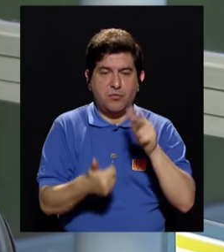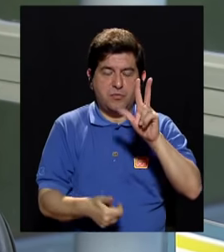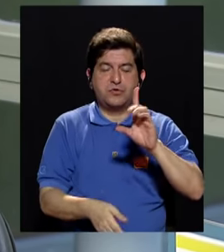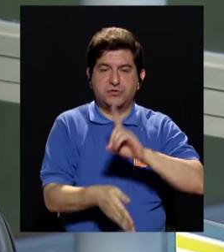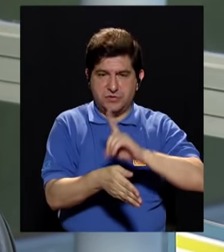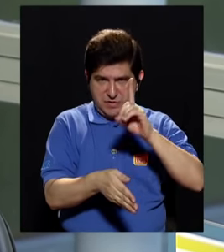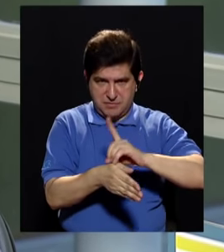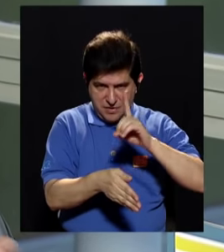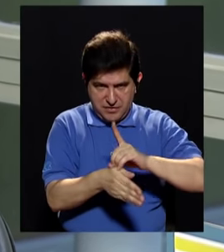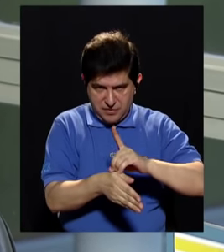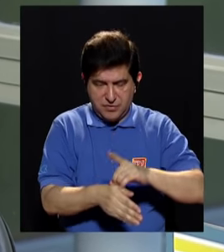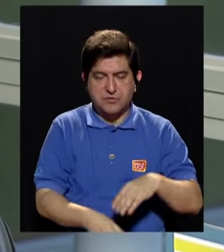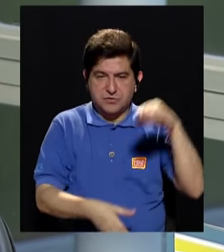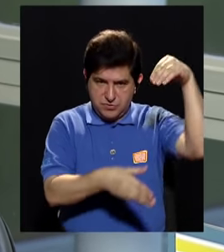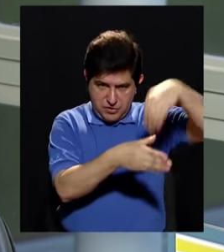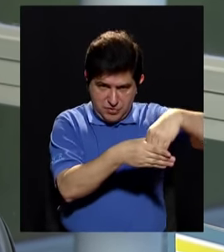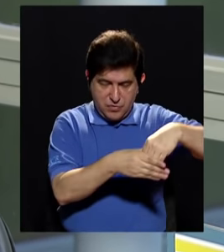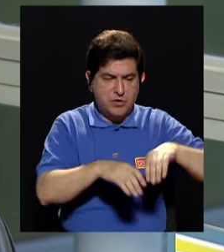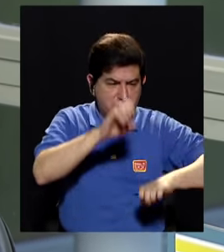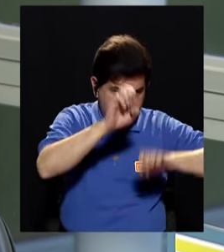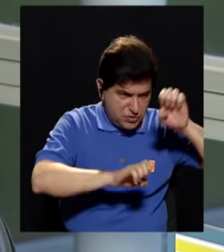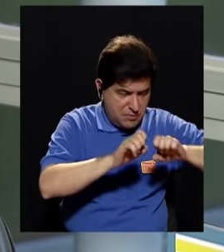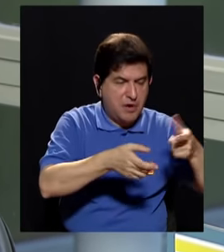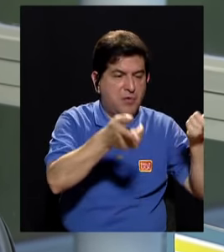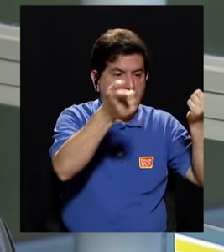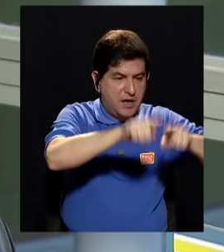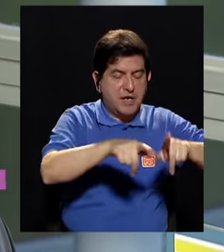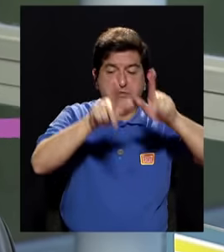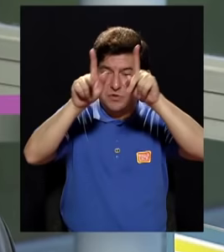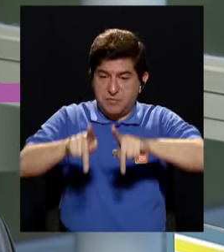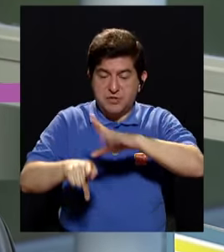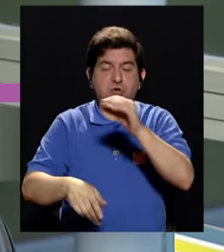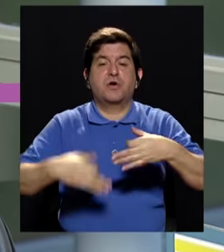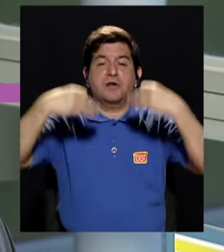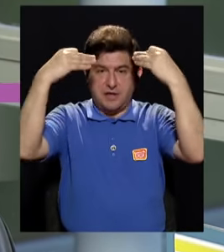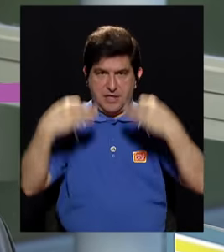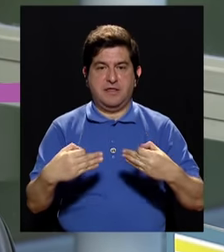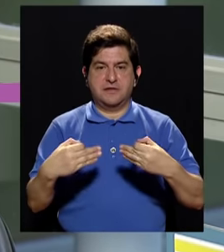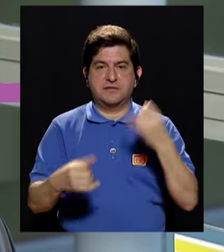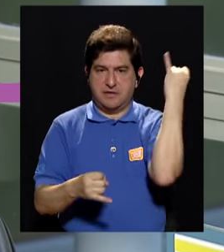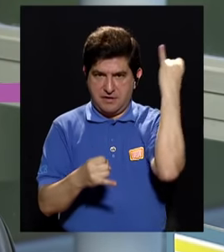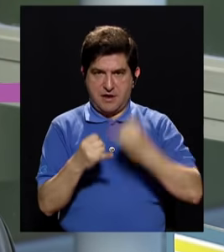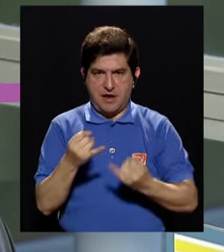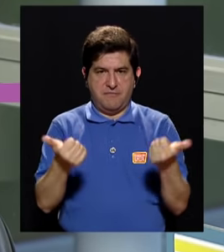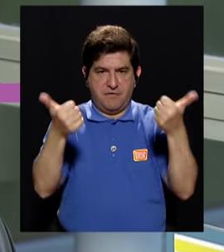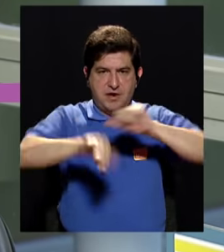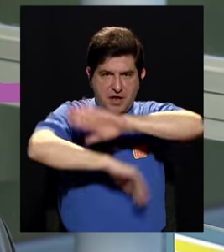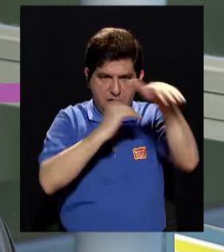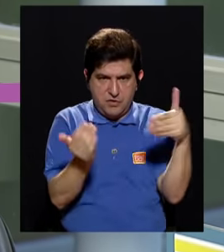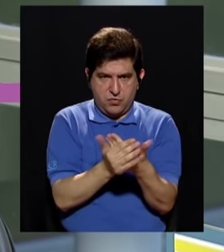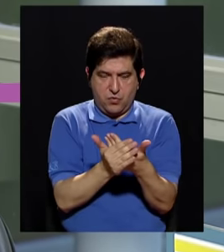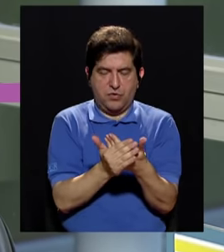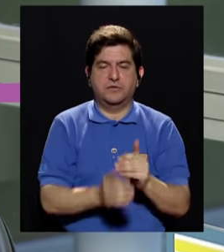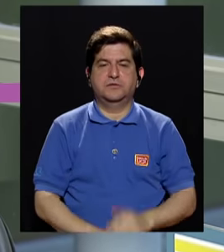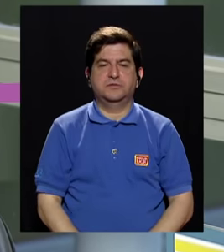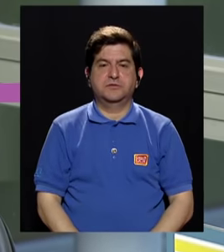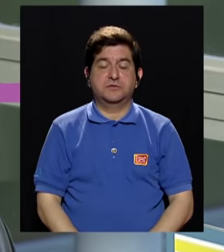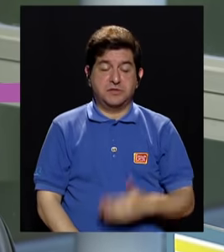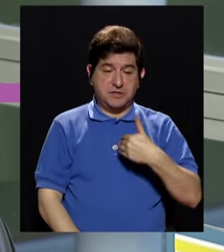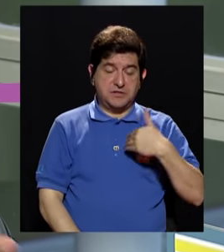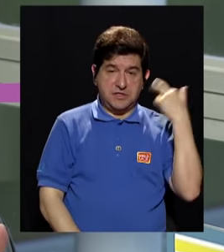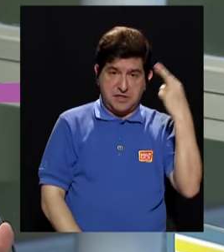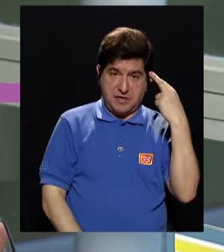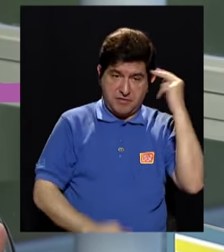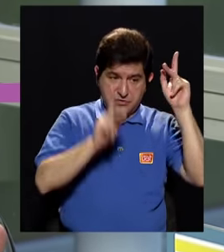tres médicos cada uno se se valora el caso se valora el paciente y se toma una decisión al final en consenso para ver si